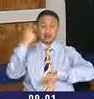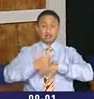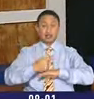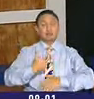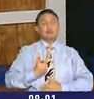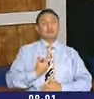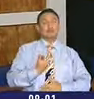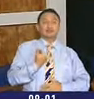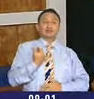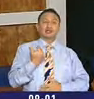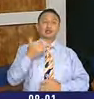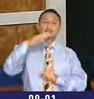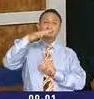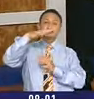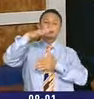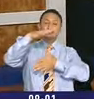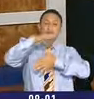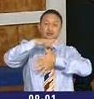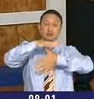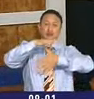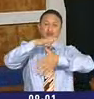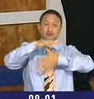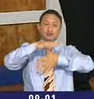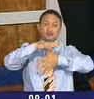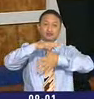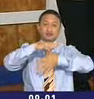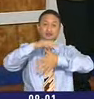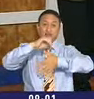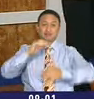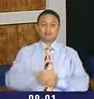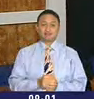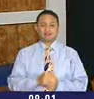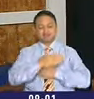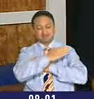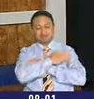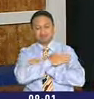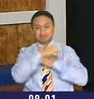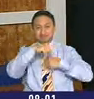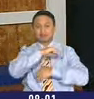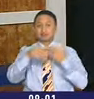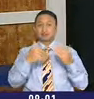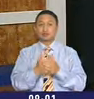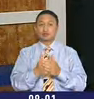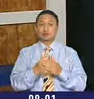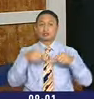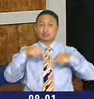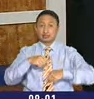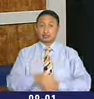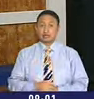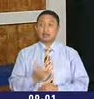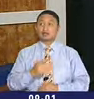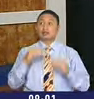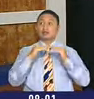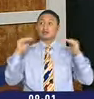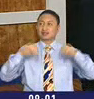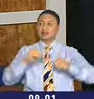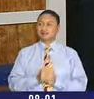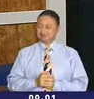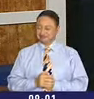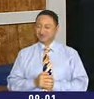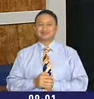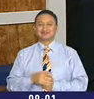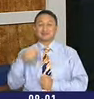Orgullo LGBTI+. Más. Así es. Congratulaciones también a todos quienes buscan la igualdad para una sociedad